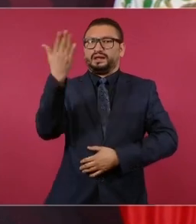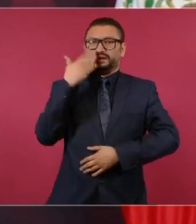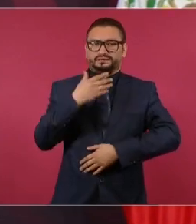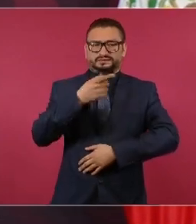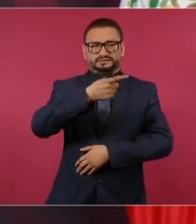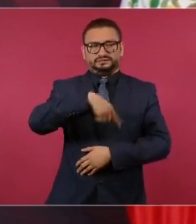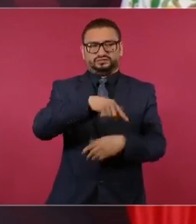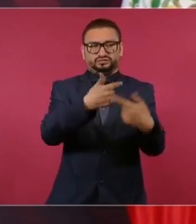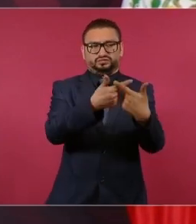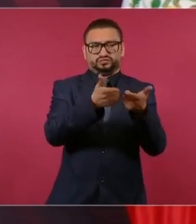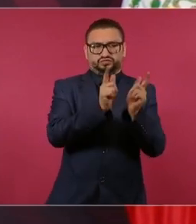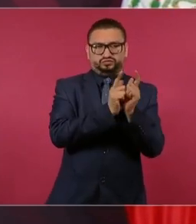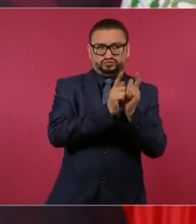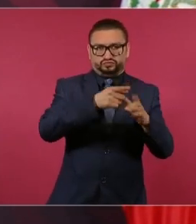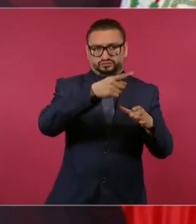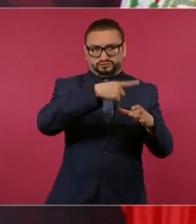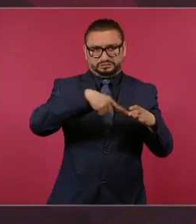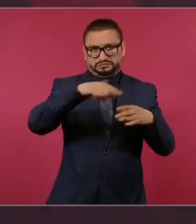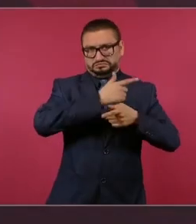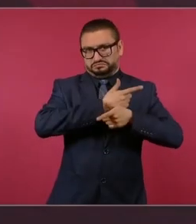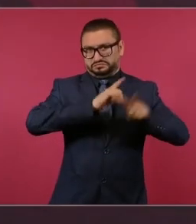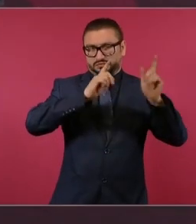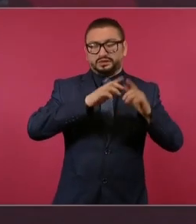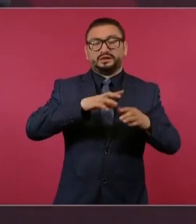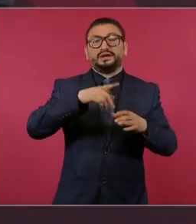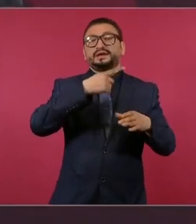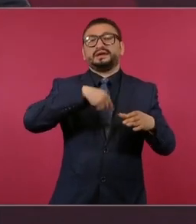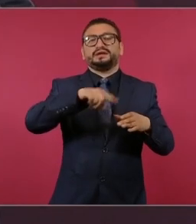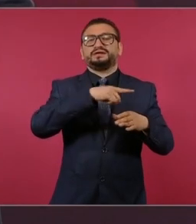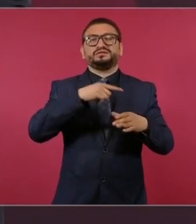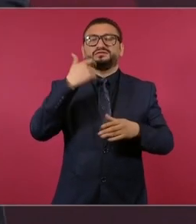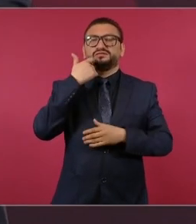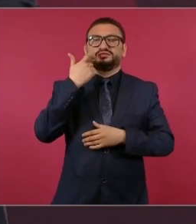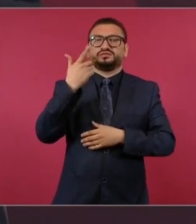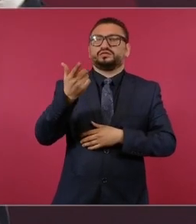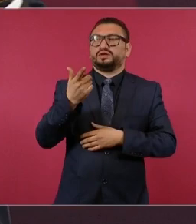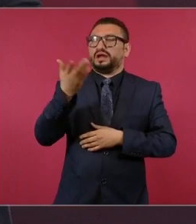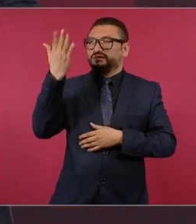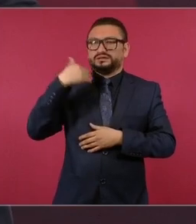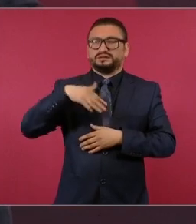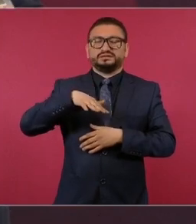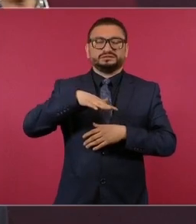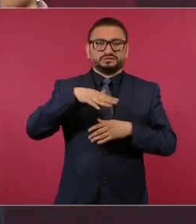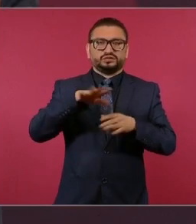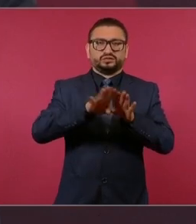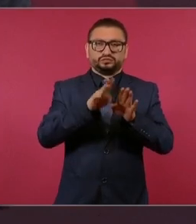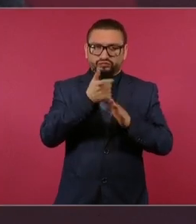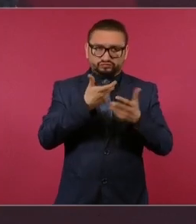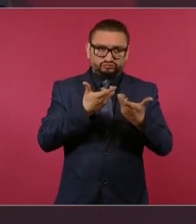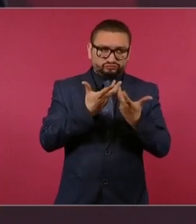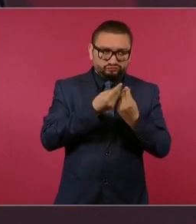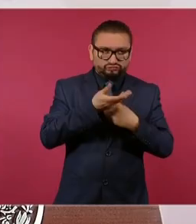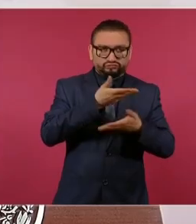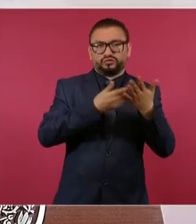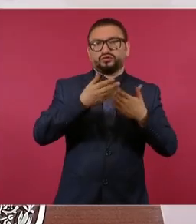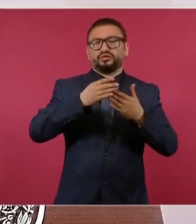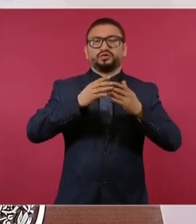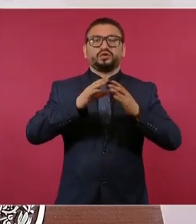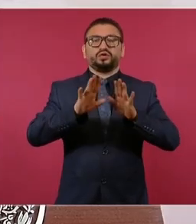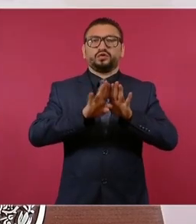no se quería la integración económica, no se quería la comunicación